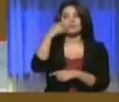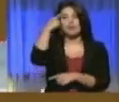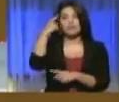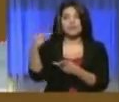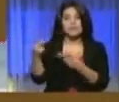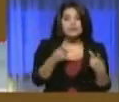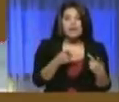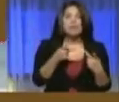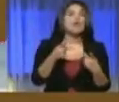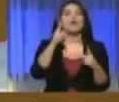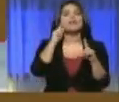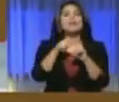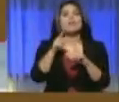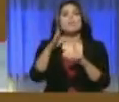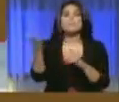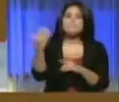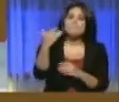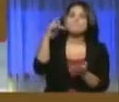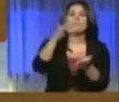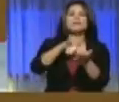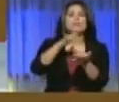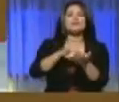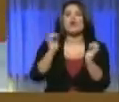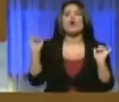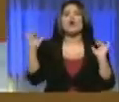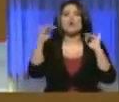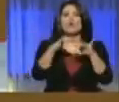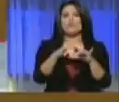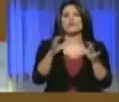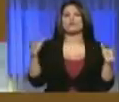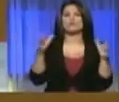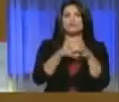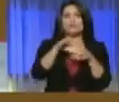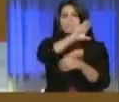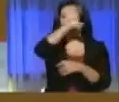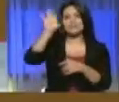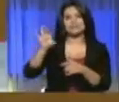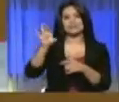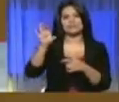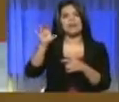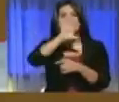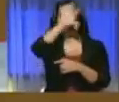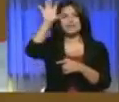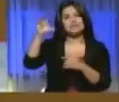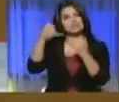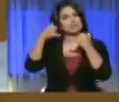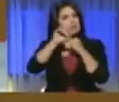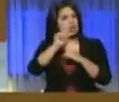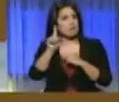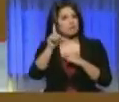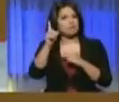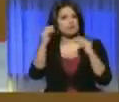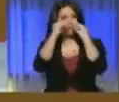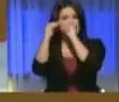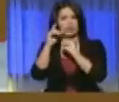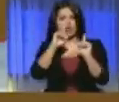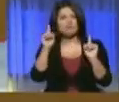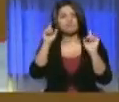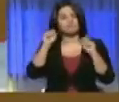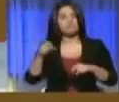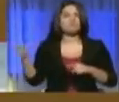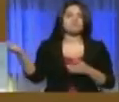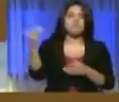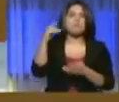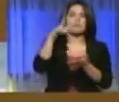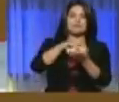invitación, para la participación en la cumbre del Movimiento Países No Alineados. Bueno, una gran receptividad, presidente, como